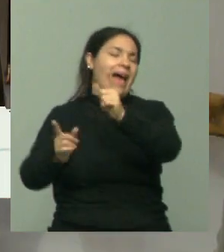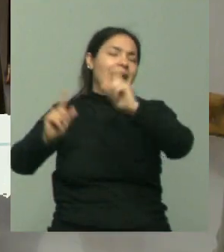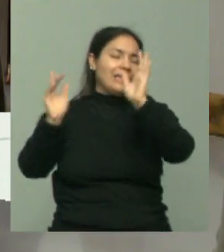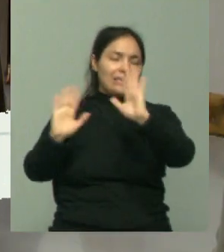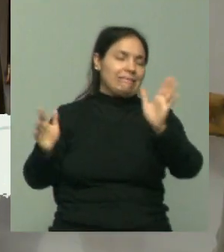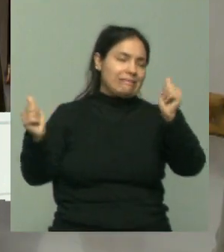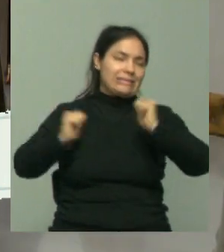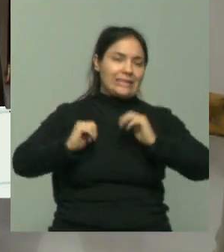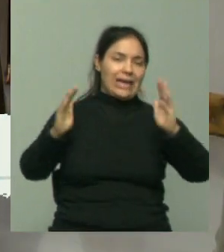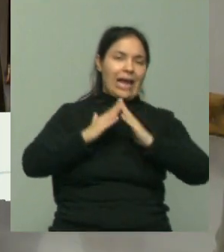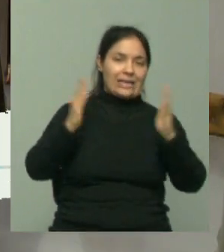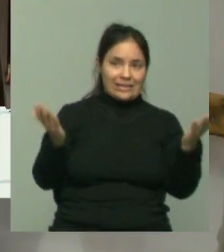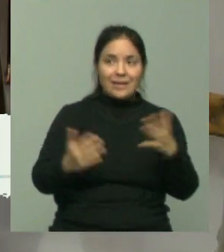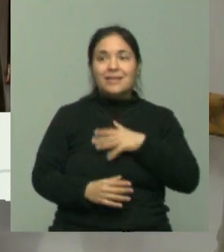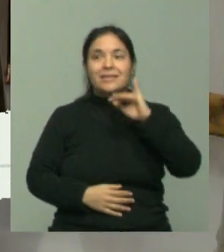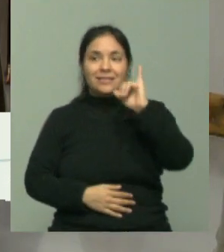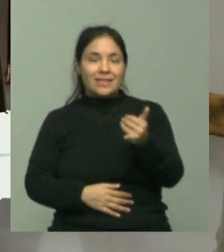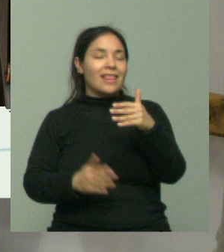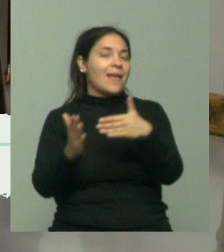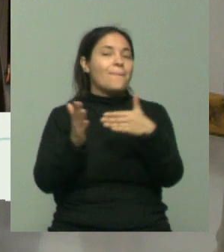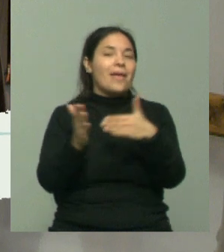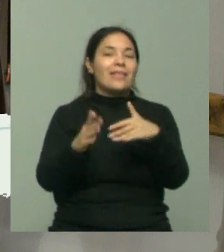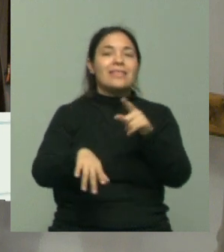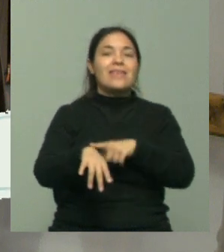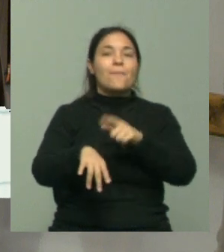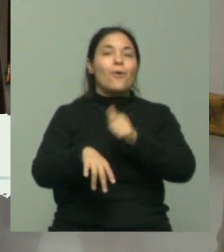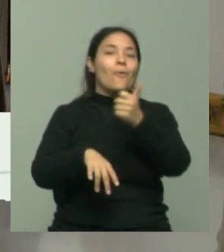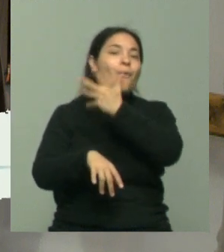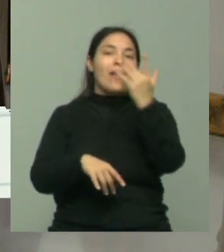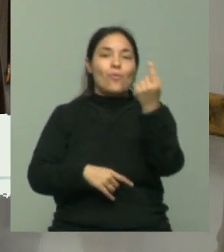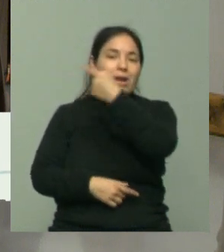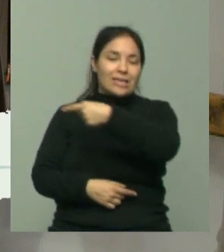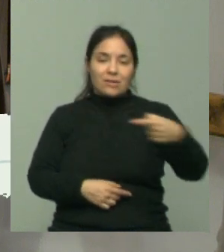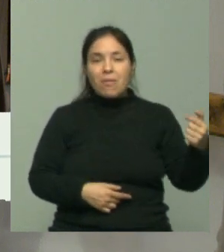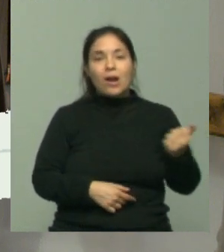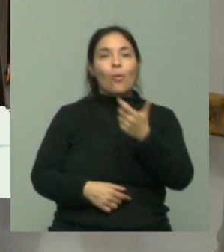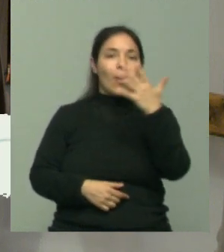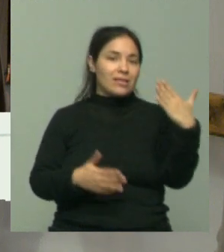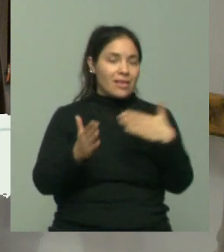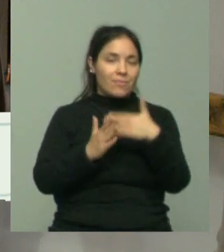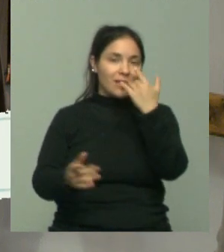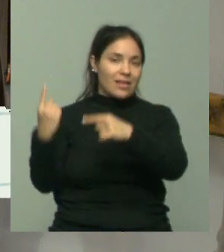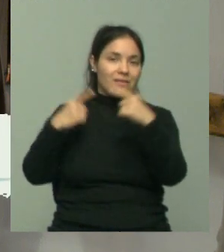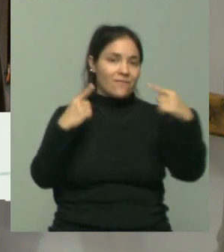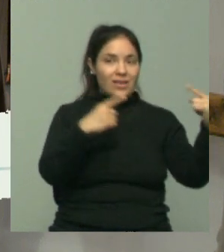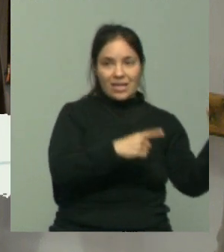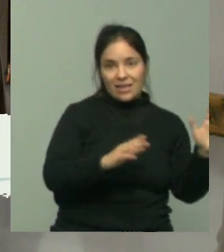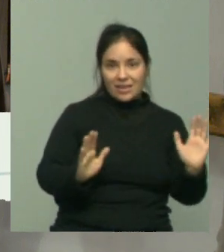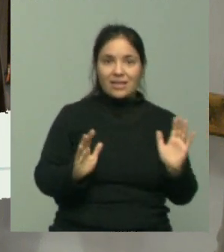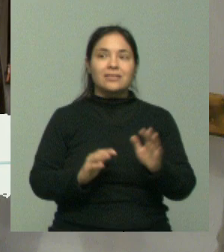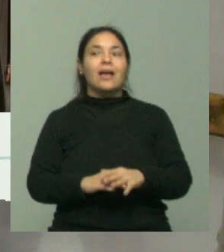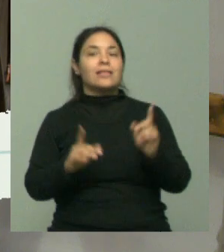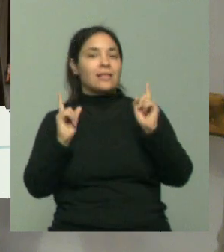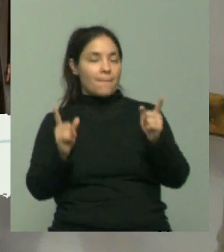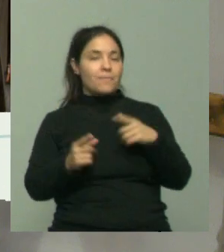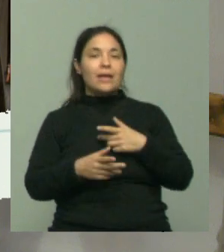va, deciden no ir. La ¿no? cantidad de sesiones que cumplen a la semana son distintas, y también son distintas las